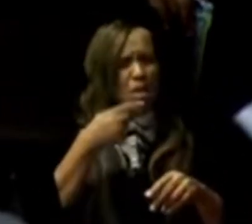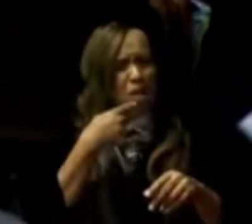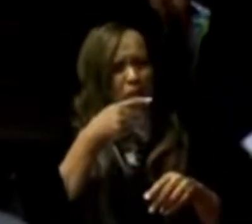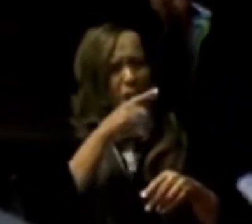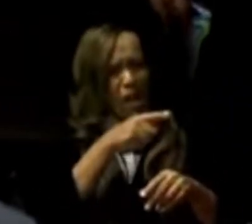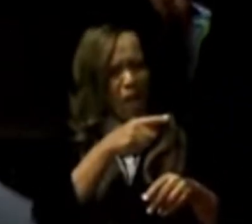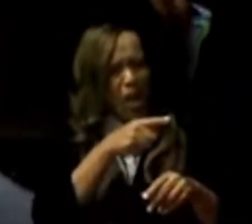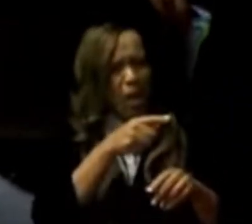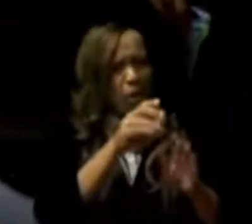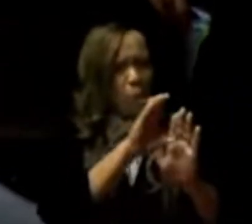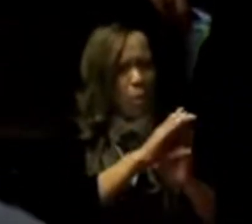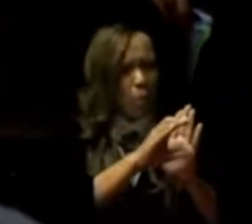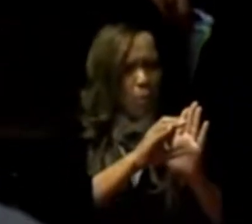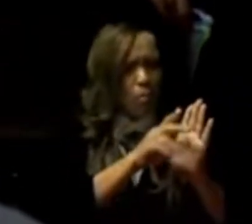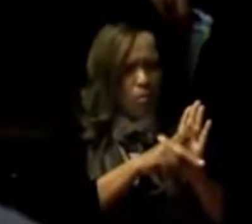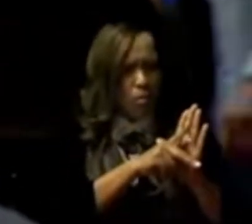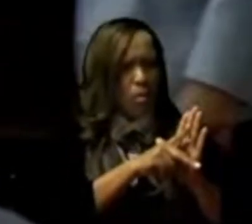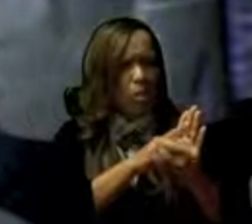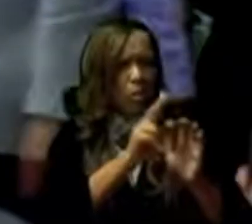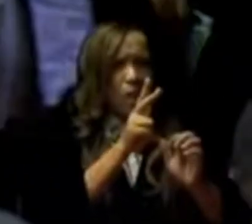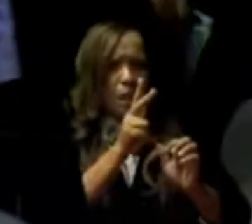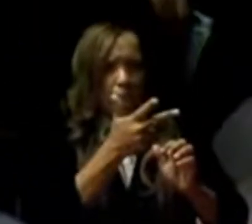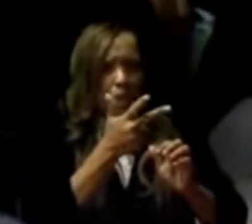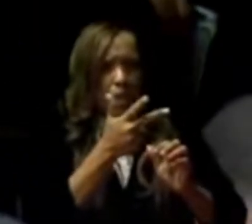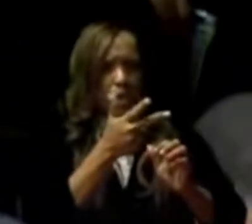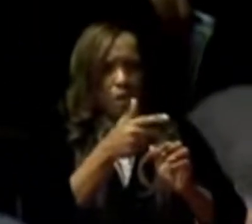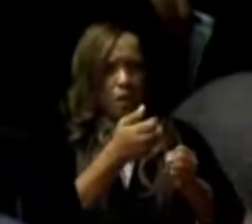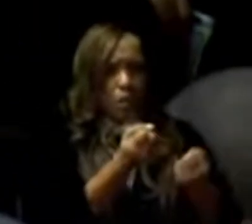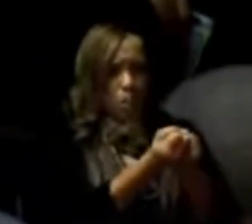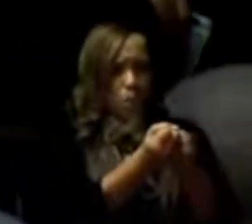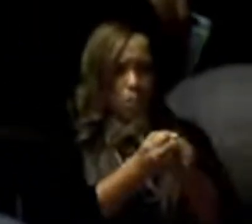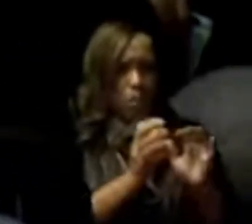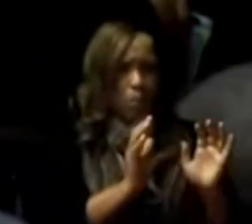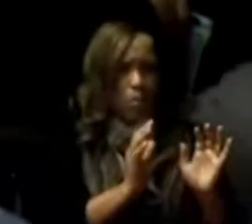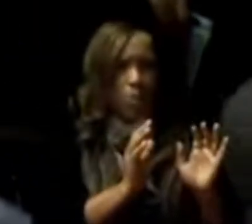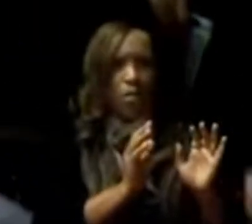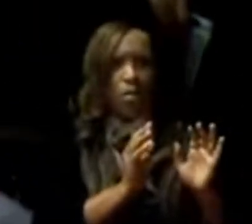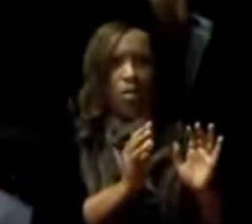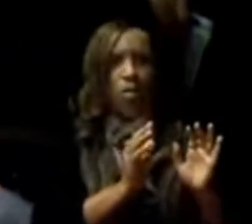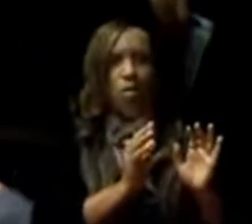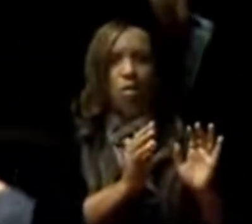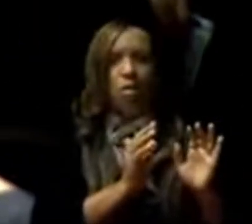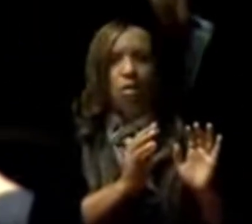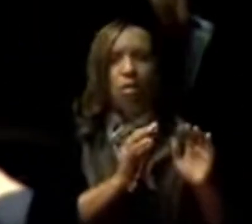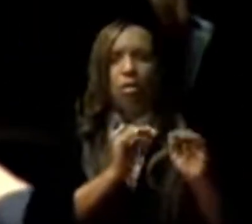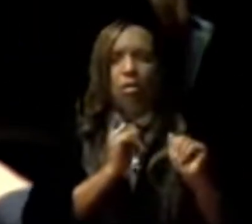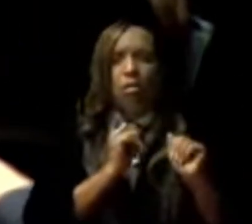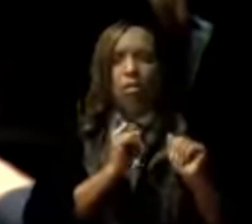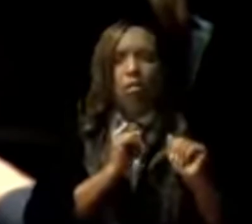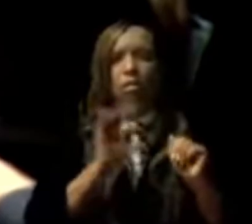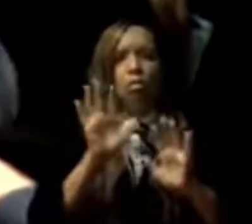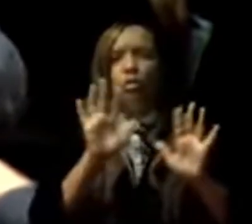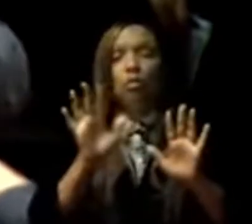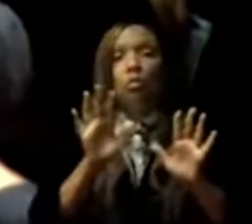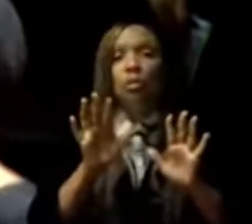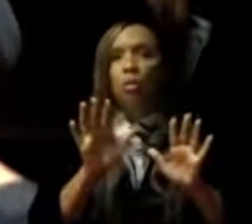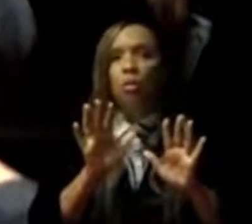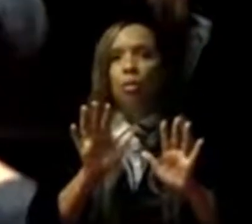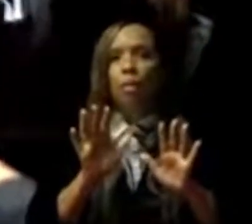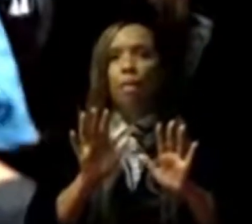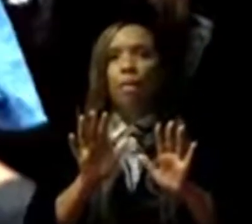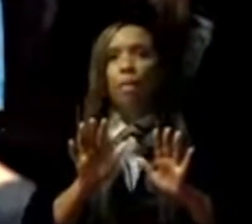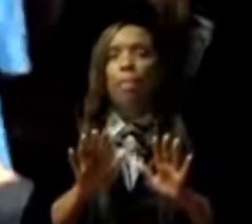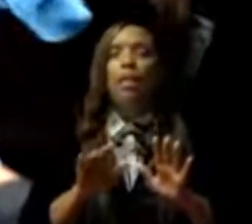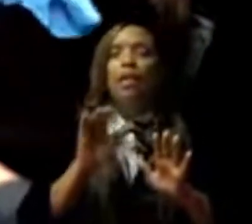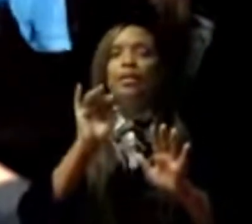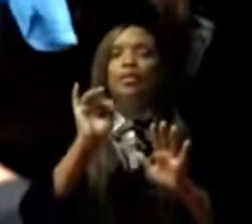después de la muerte física. Porque los creyentes sabemos que hay una vida después, la vida espiritual,